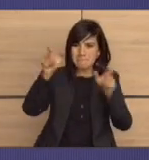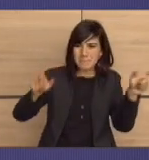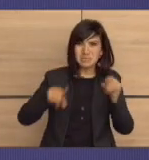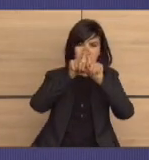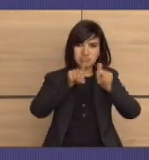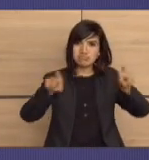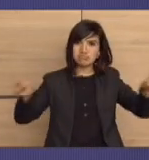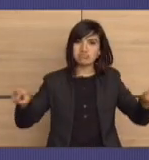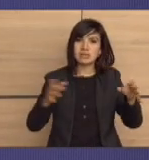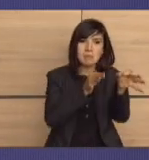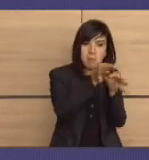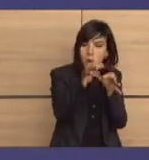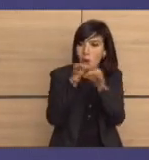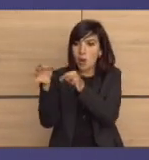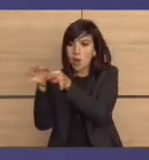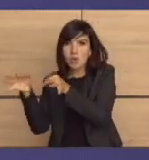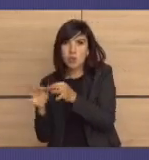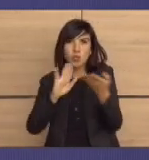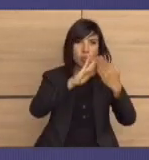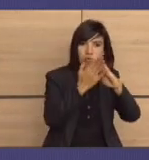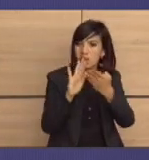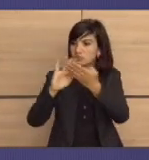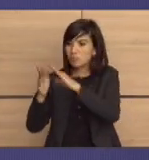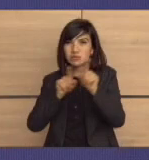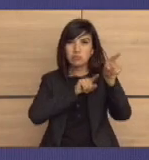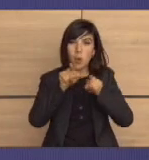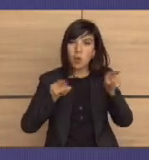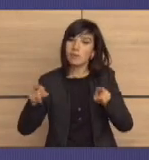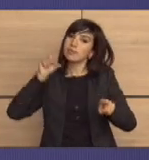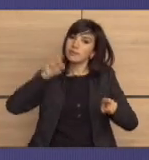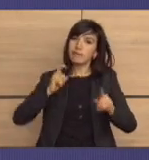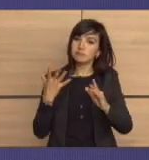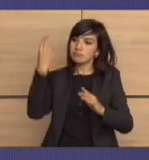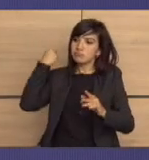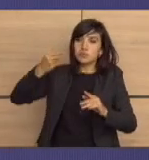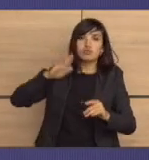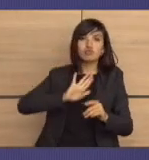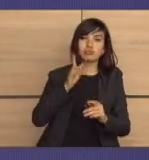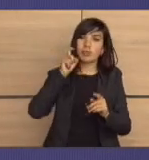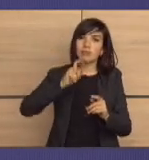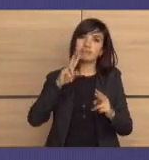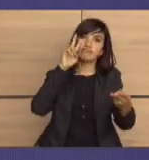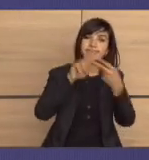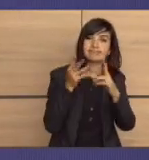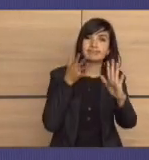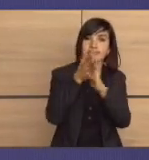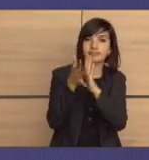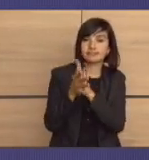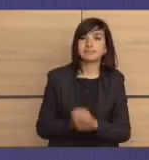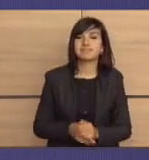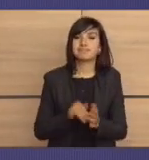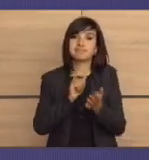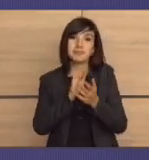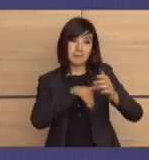requieren conocer su historia. Y en esa medida, pues esos recursos que menciona la ministra, pues son